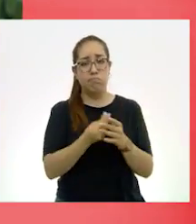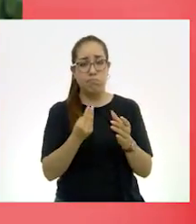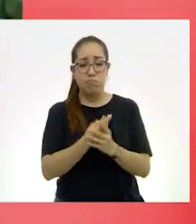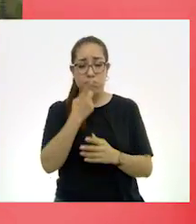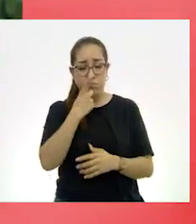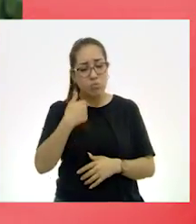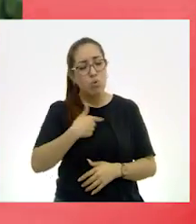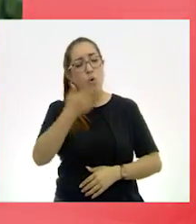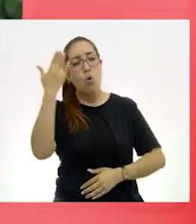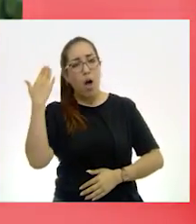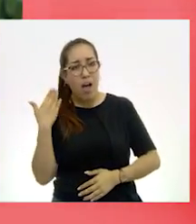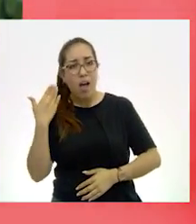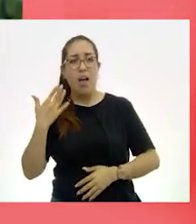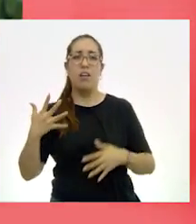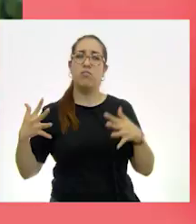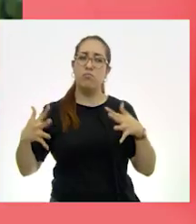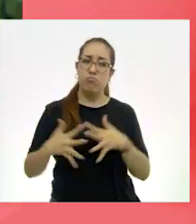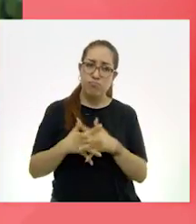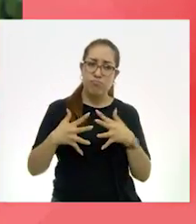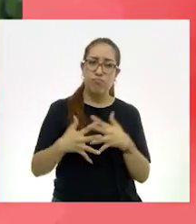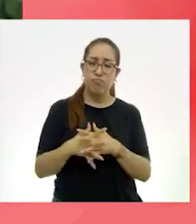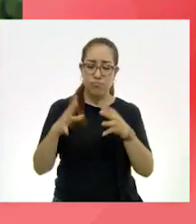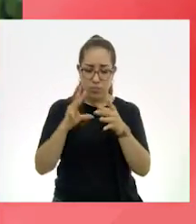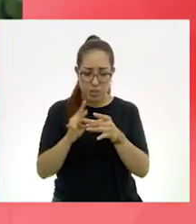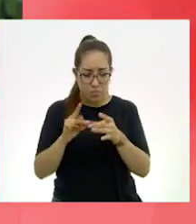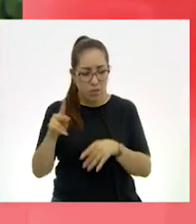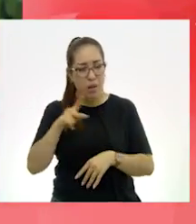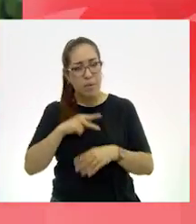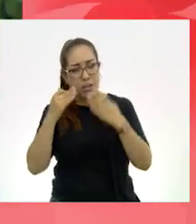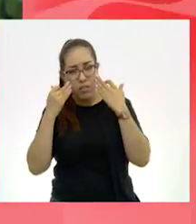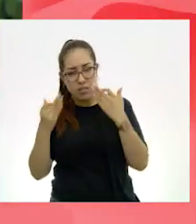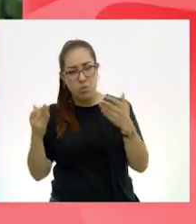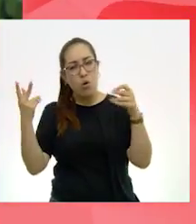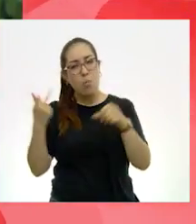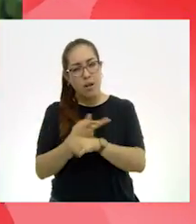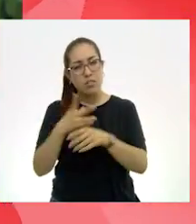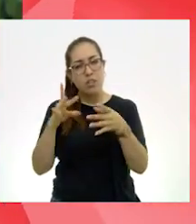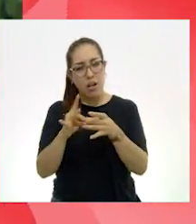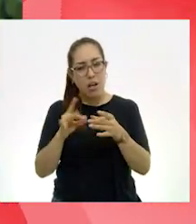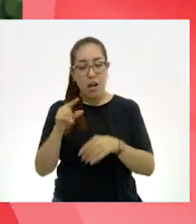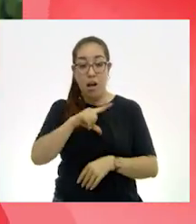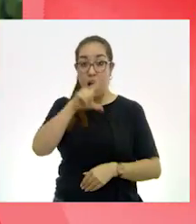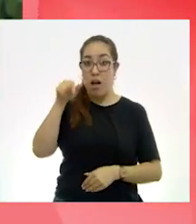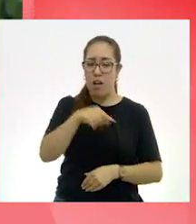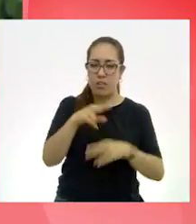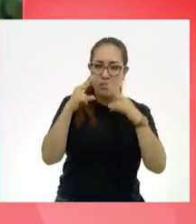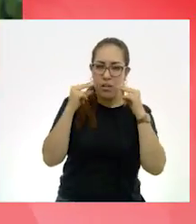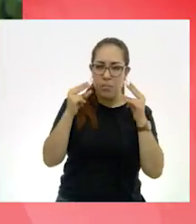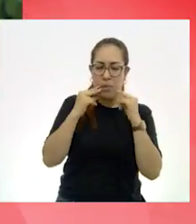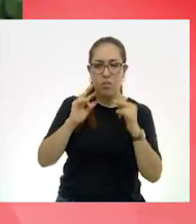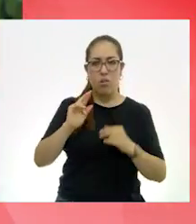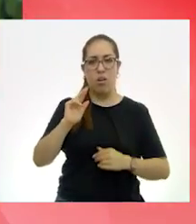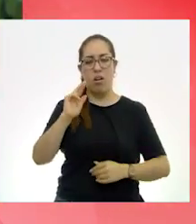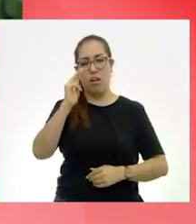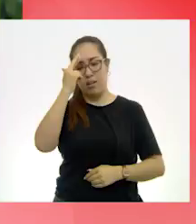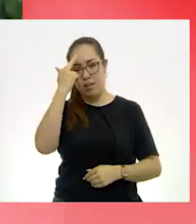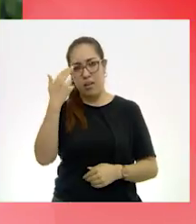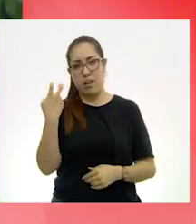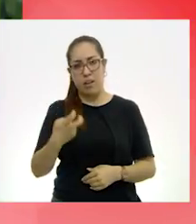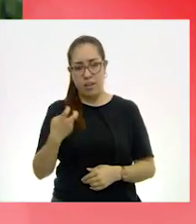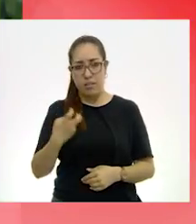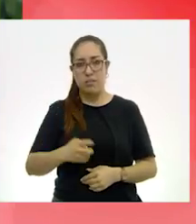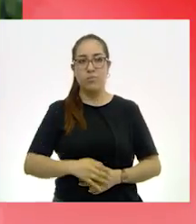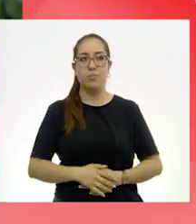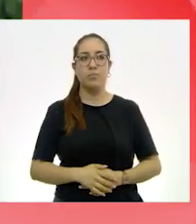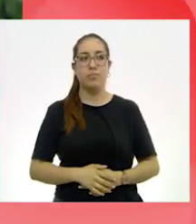los conservadores y todo eso. Emiliano incluso lo va a recordar cuando ya es una gente adulta, con mucho cariño a su maestro y